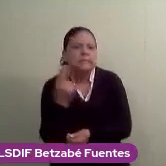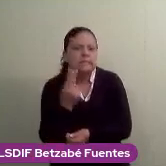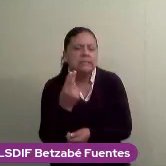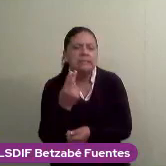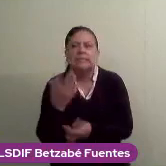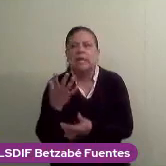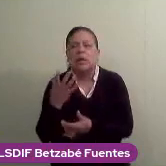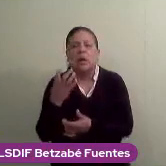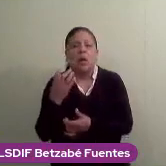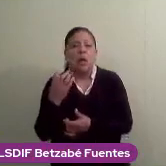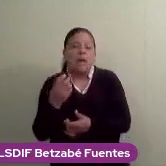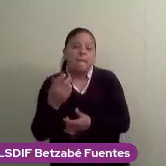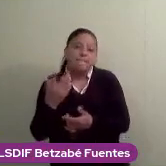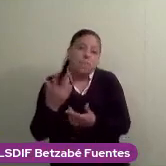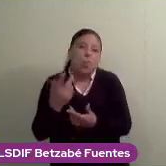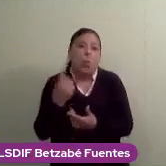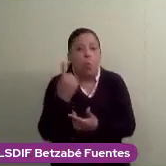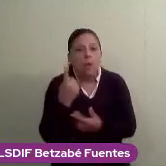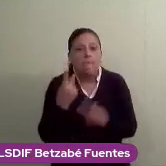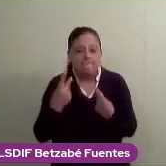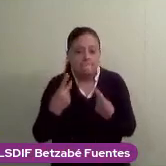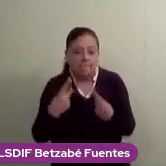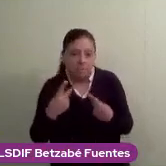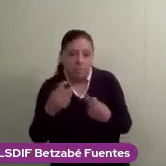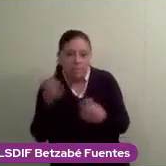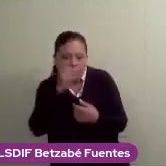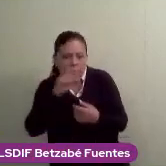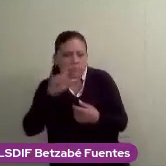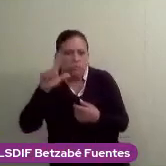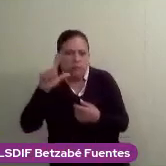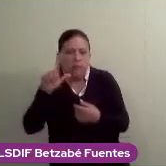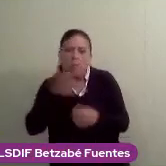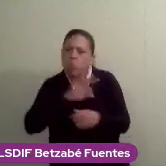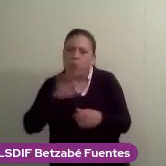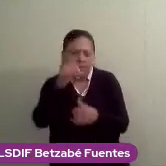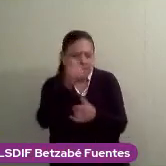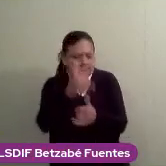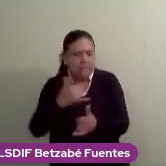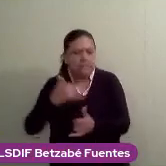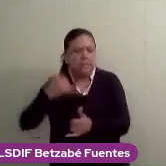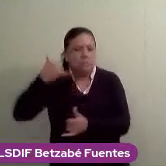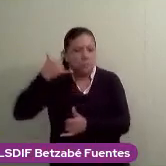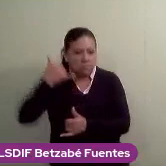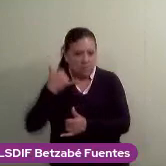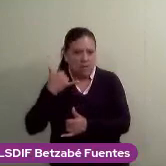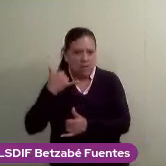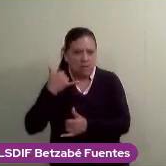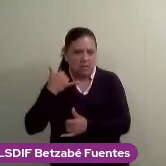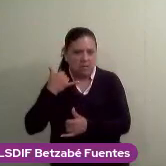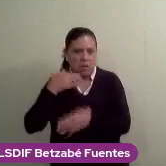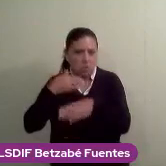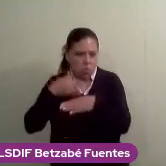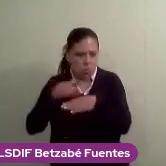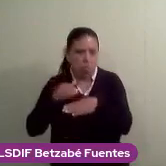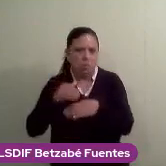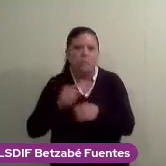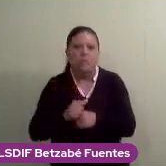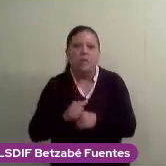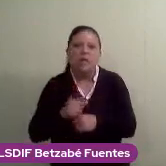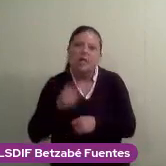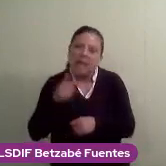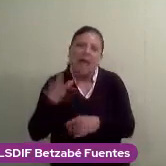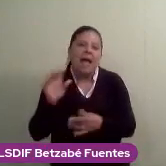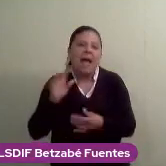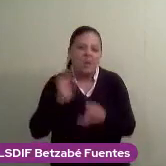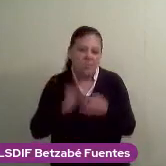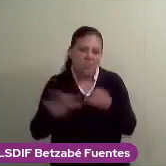problemática de acudir con un profesional por fuera, pueden hablar a este número. Y bueno, ya la siguiente, nada más les dejo mis